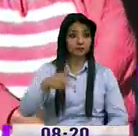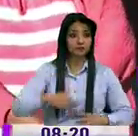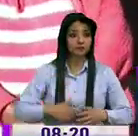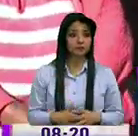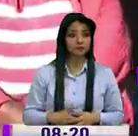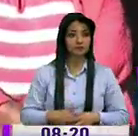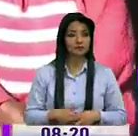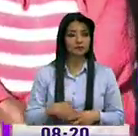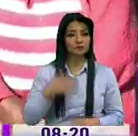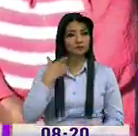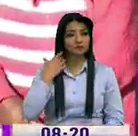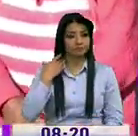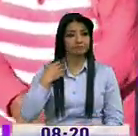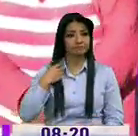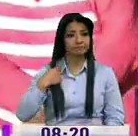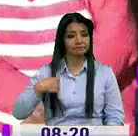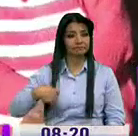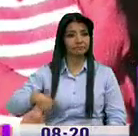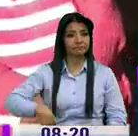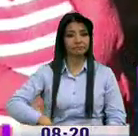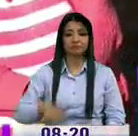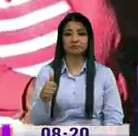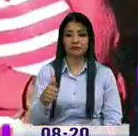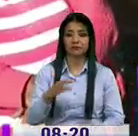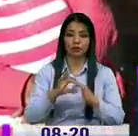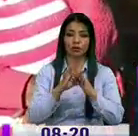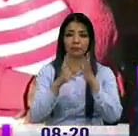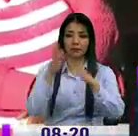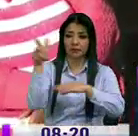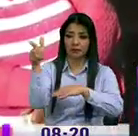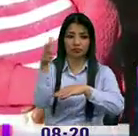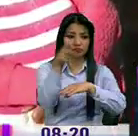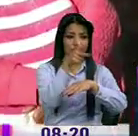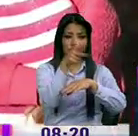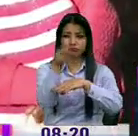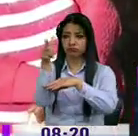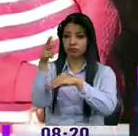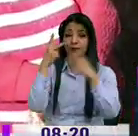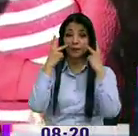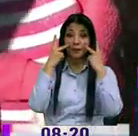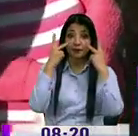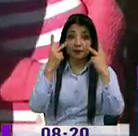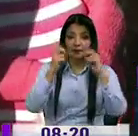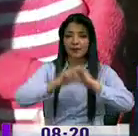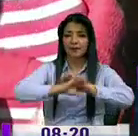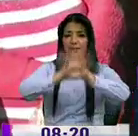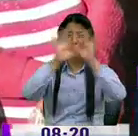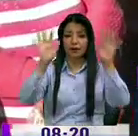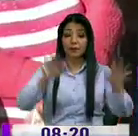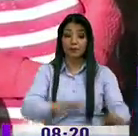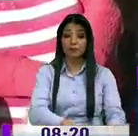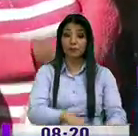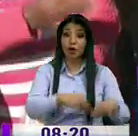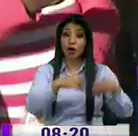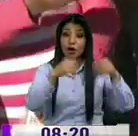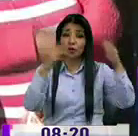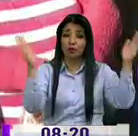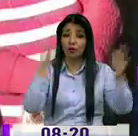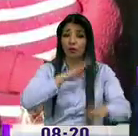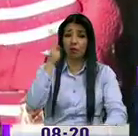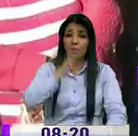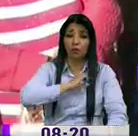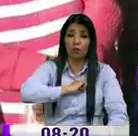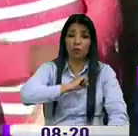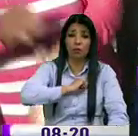pues nosotros tomado, y claro, en compañía de mi compañero, y ustedes pueden evidenciar cómo se levanta el polvo. Realmente es